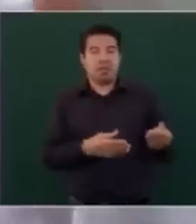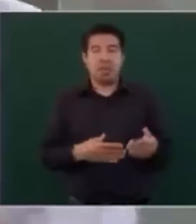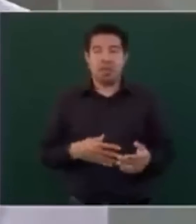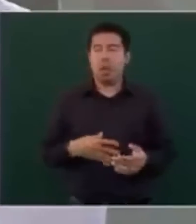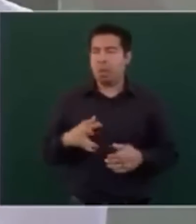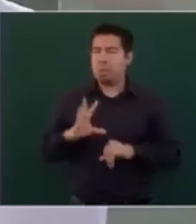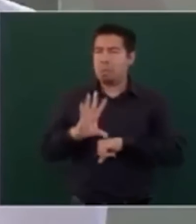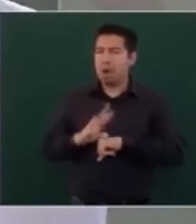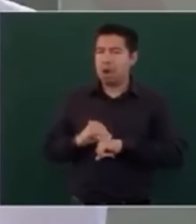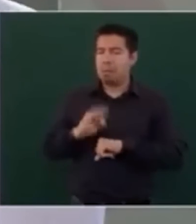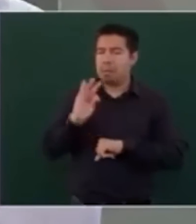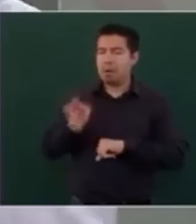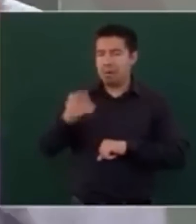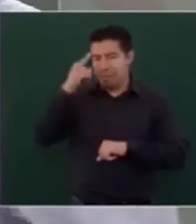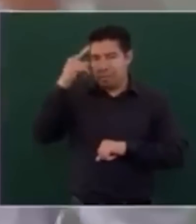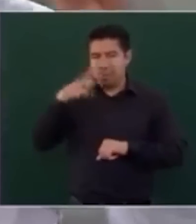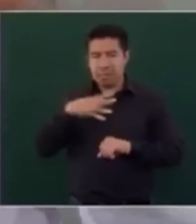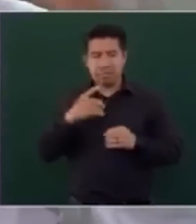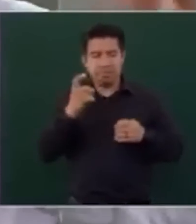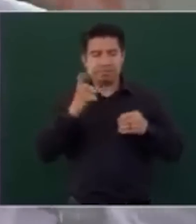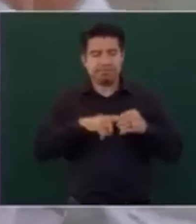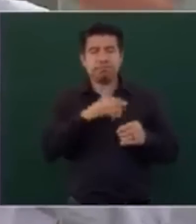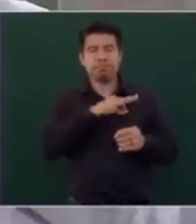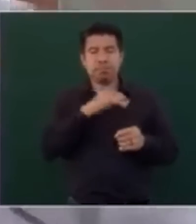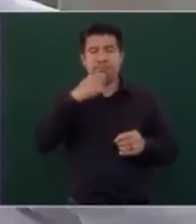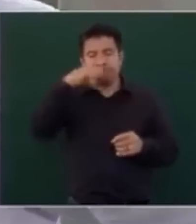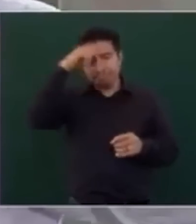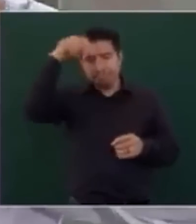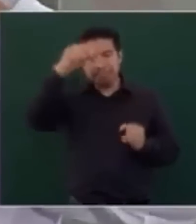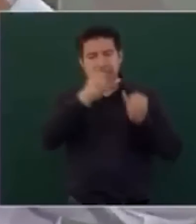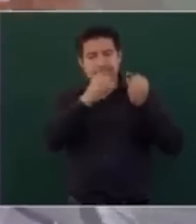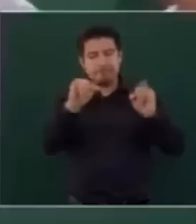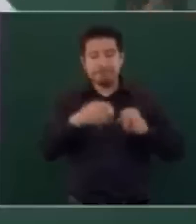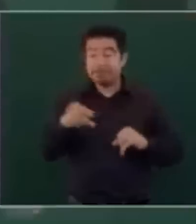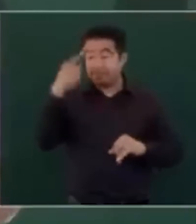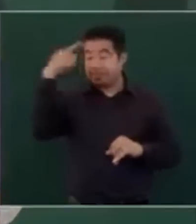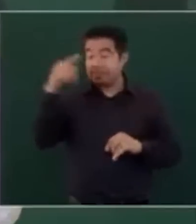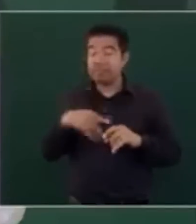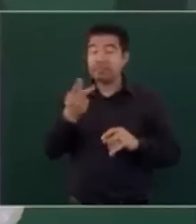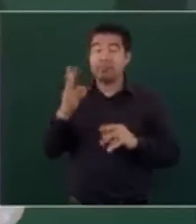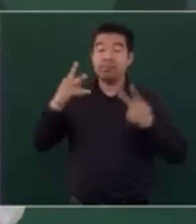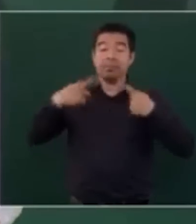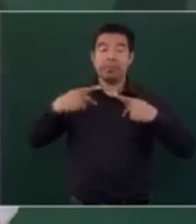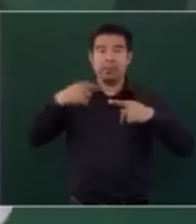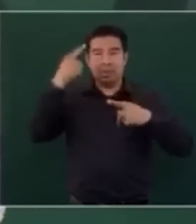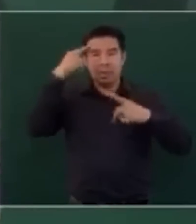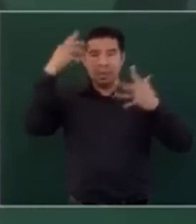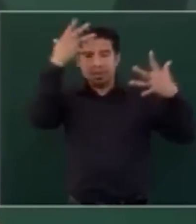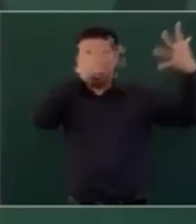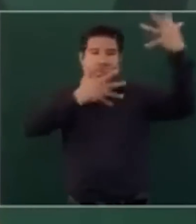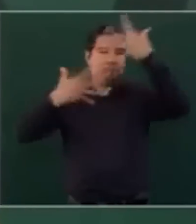un independiente. Y todo esto también con el propósito de seguir confundiendo. Imagínense,